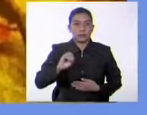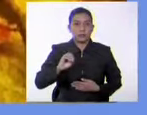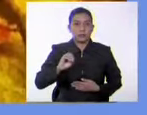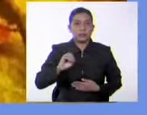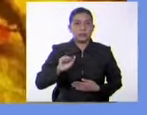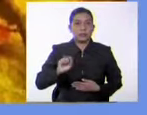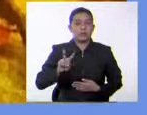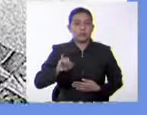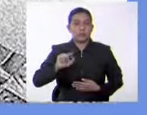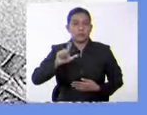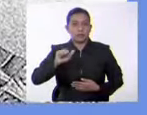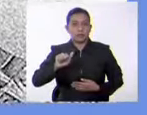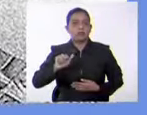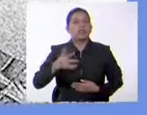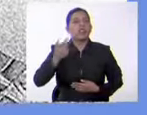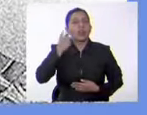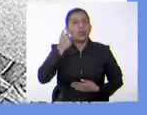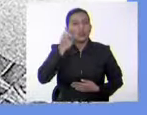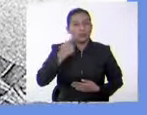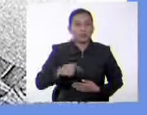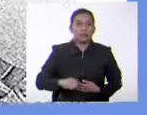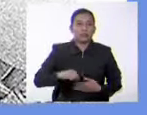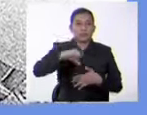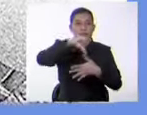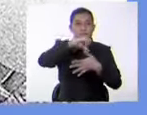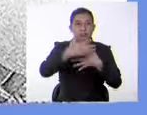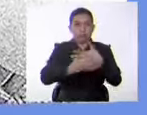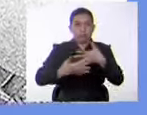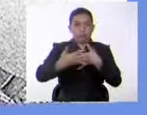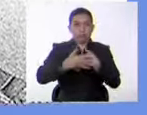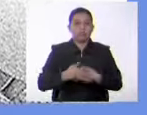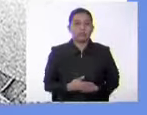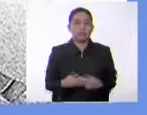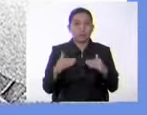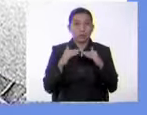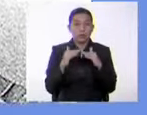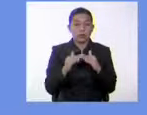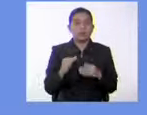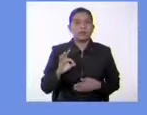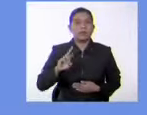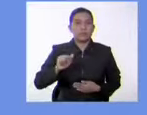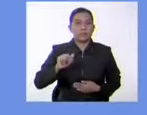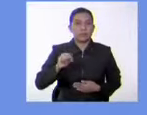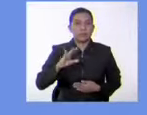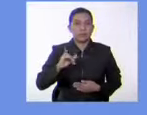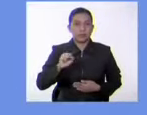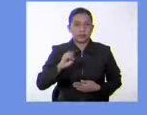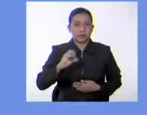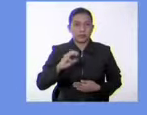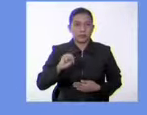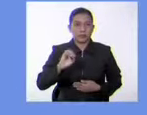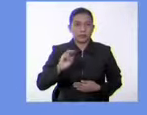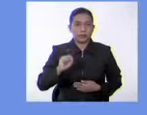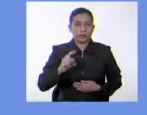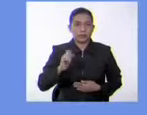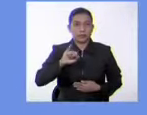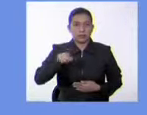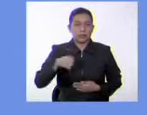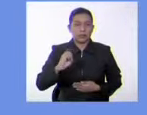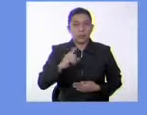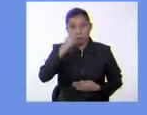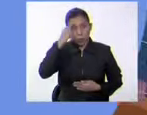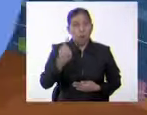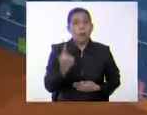Dávila, pero también tenemos a Francisco Montejo, ¿verdad? Entonces, no podemos decir esta persona es la única que